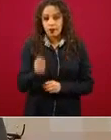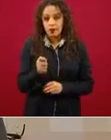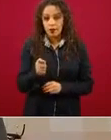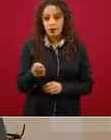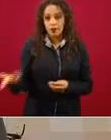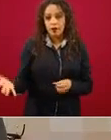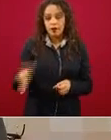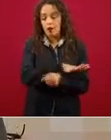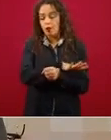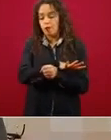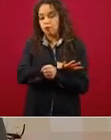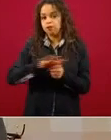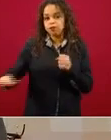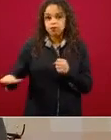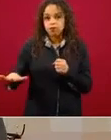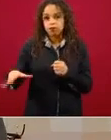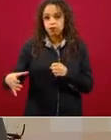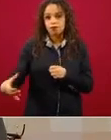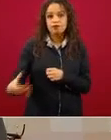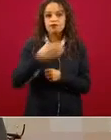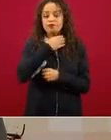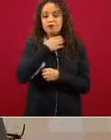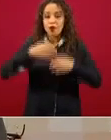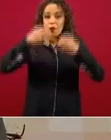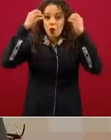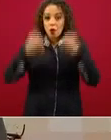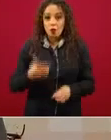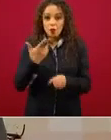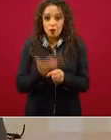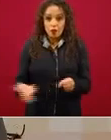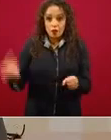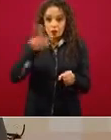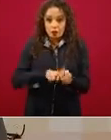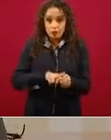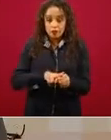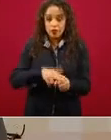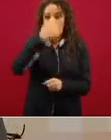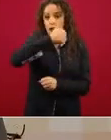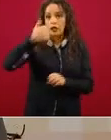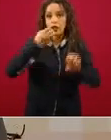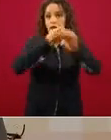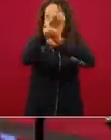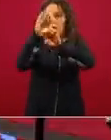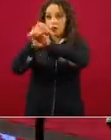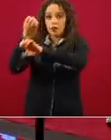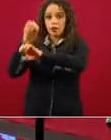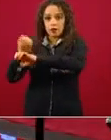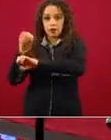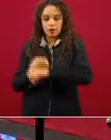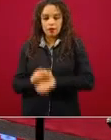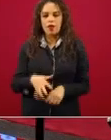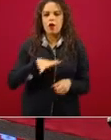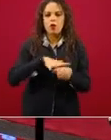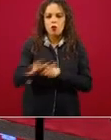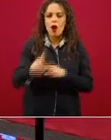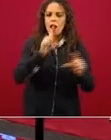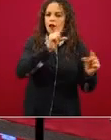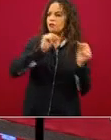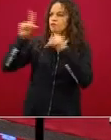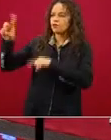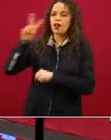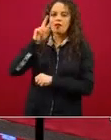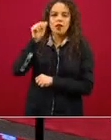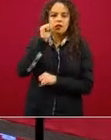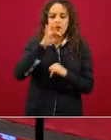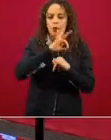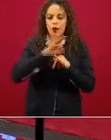de las unidades de salud tomadas en el conjunto de las entidades federativas. Son las tablas finales que presentamos todos los días desde que